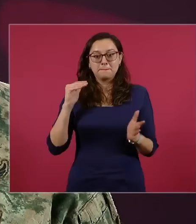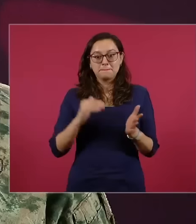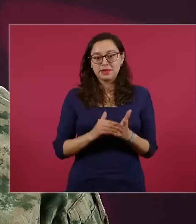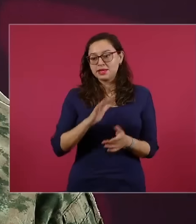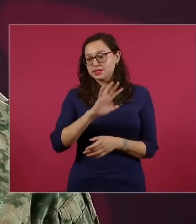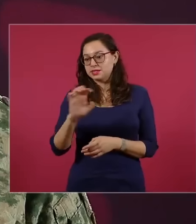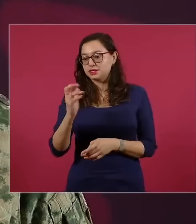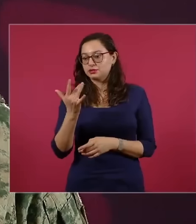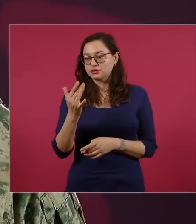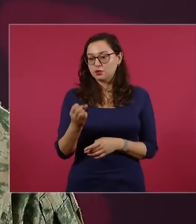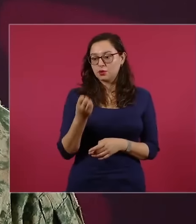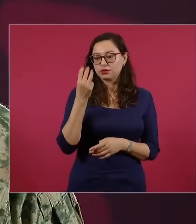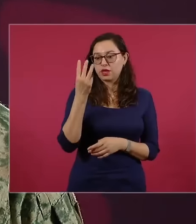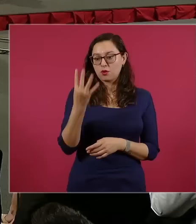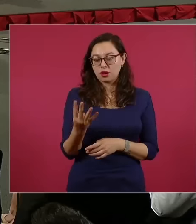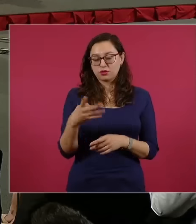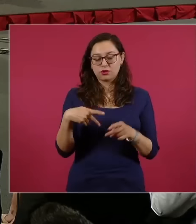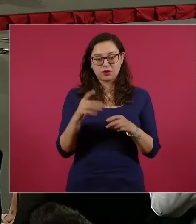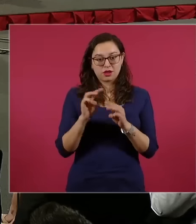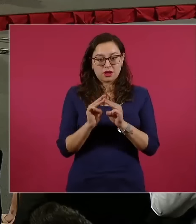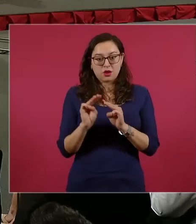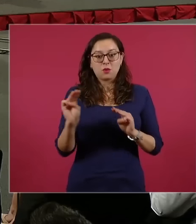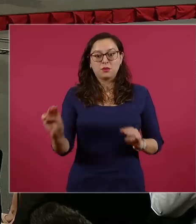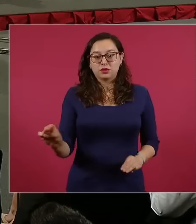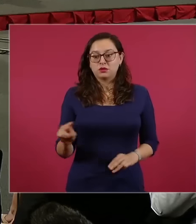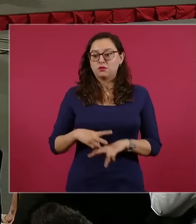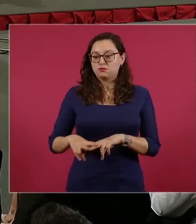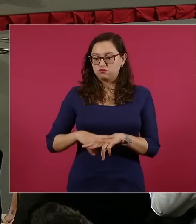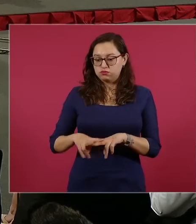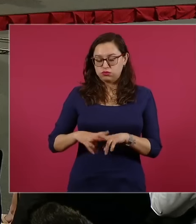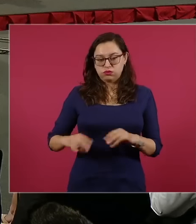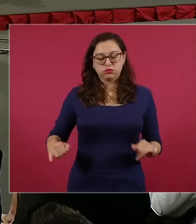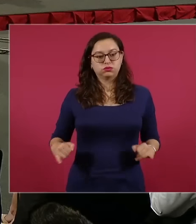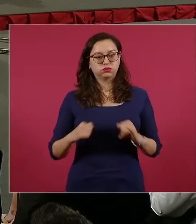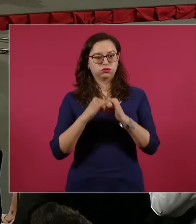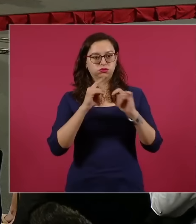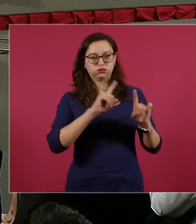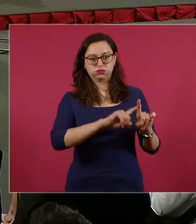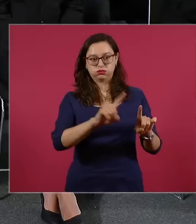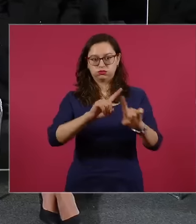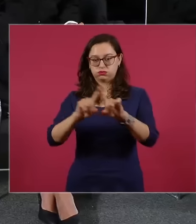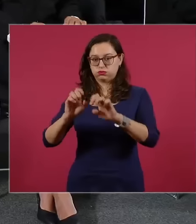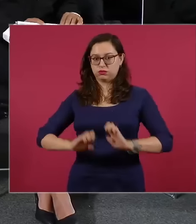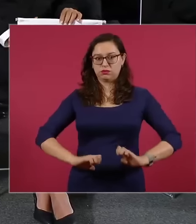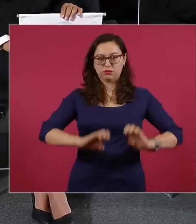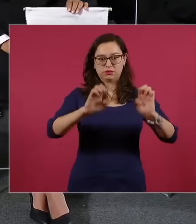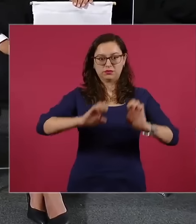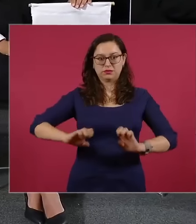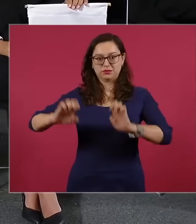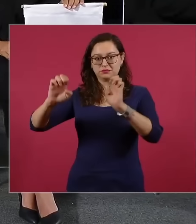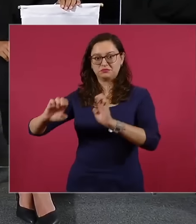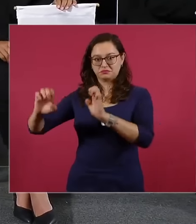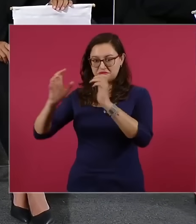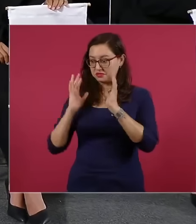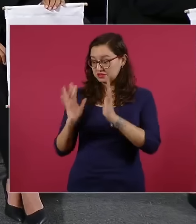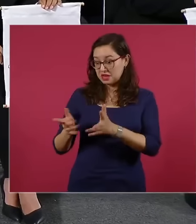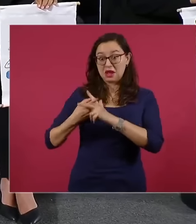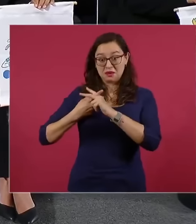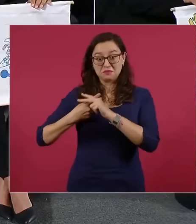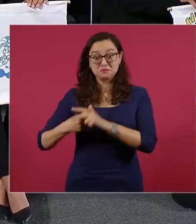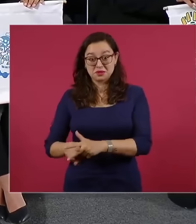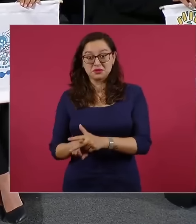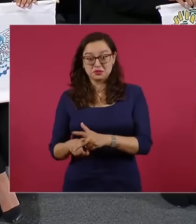kilómetros de infraestructura ferroviaria y las múltiples instalaciones que estaremos operando y que estamos ya operando prácticamente, pero que